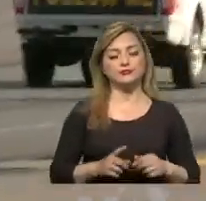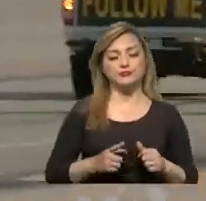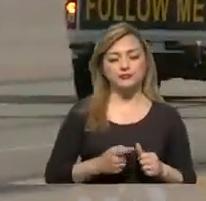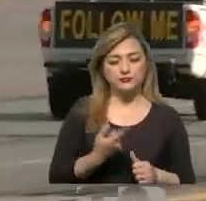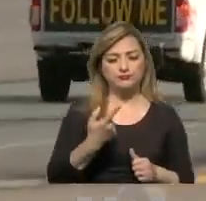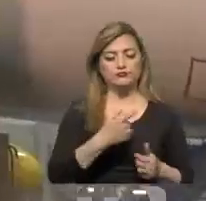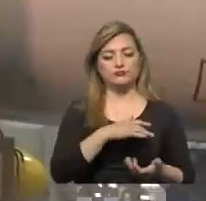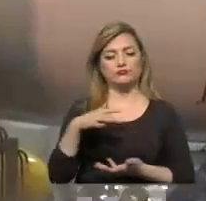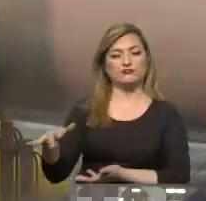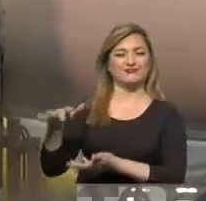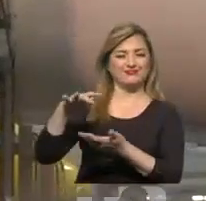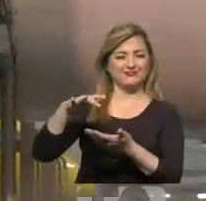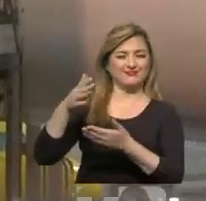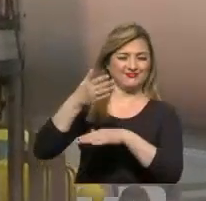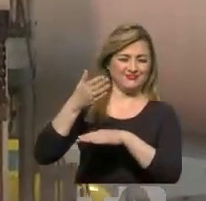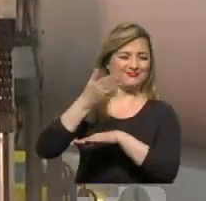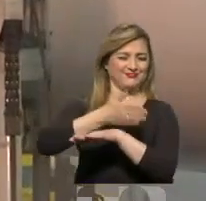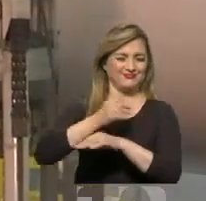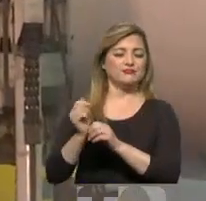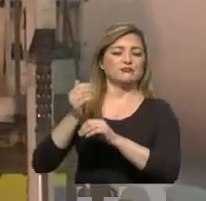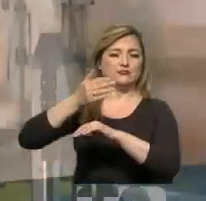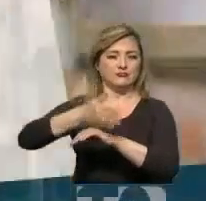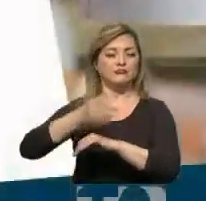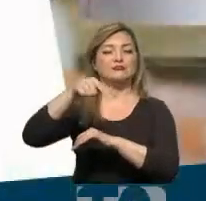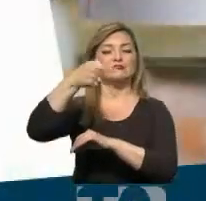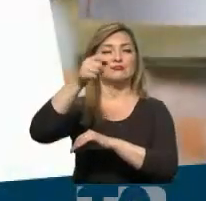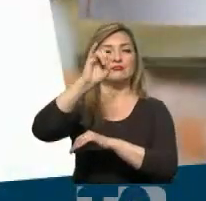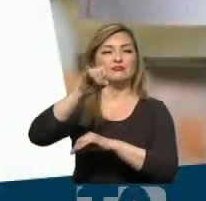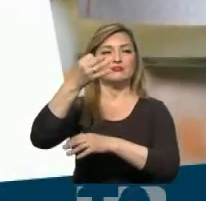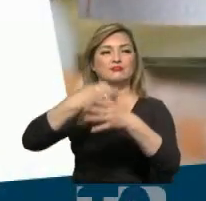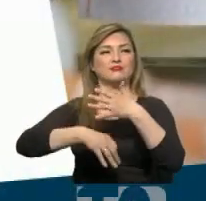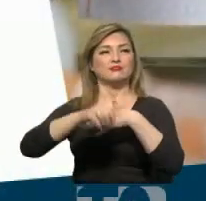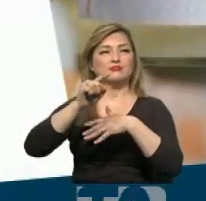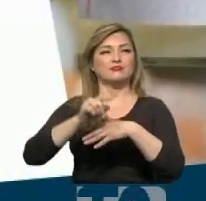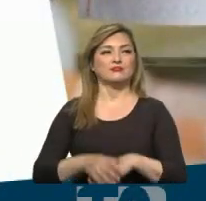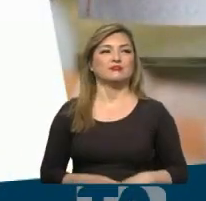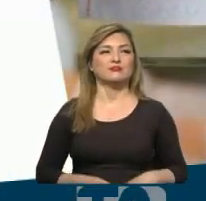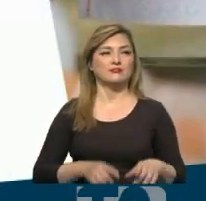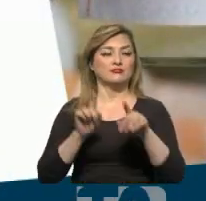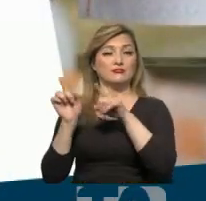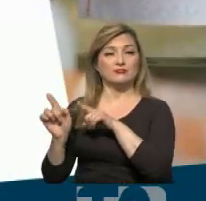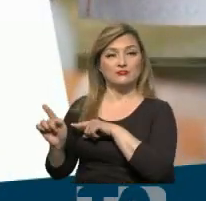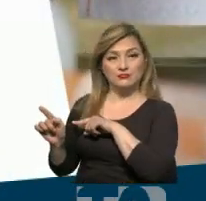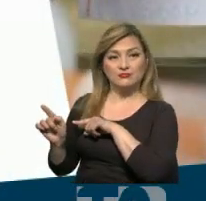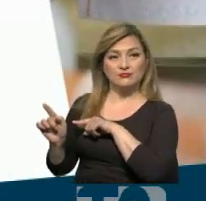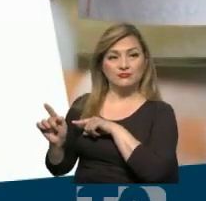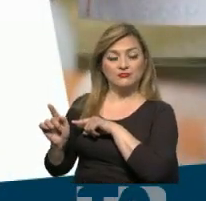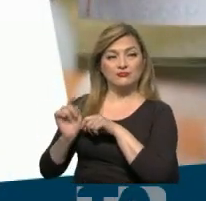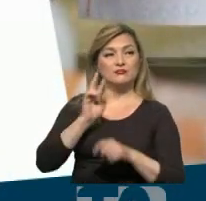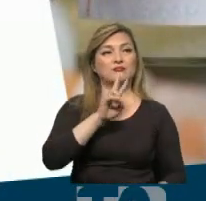con la que se espera llegue el próximo jueves al país, se tendrían 24.490 dosis, apenas